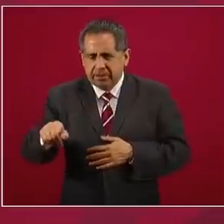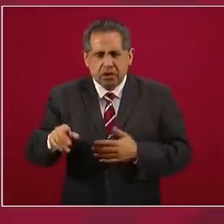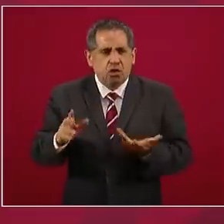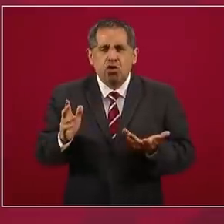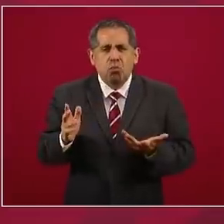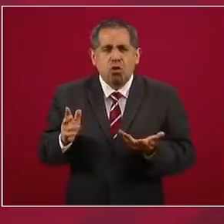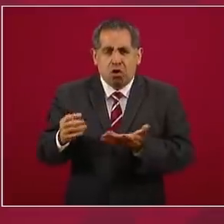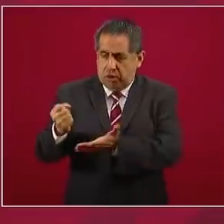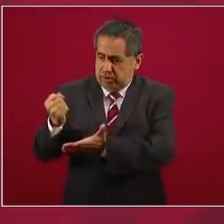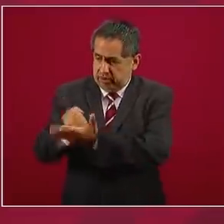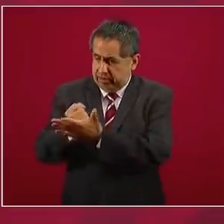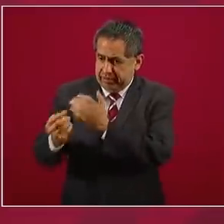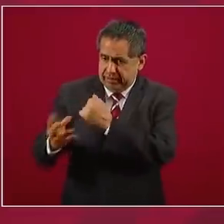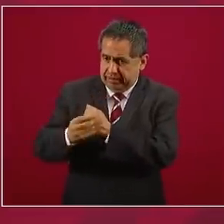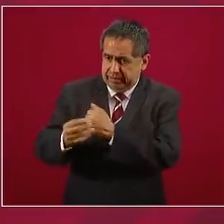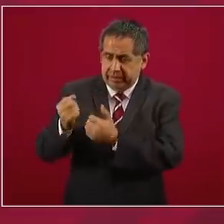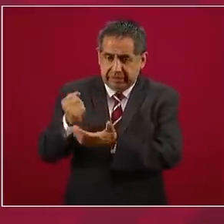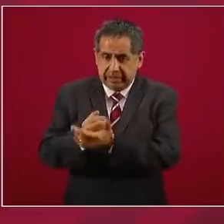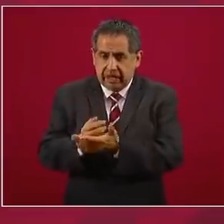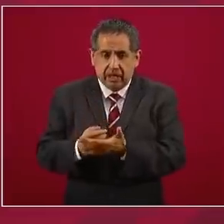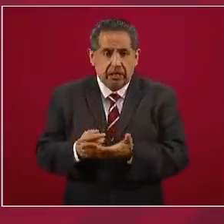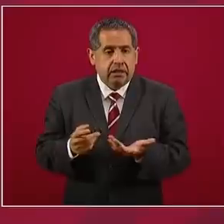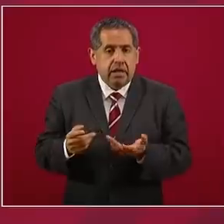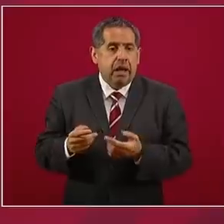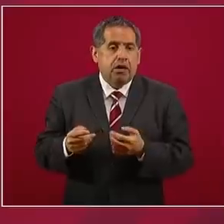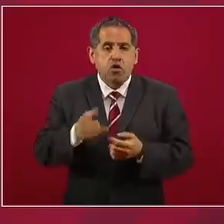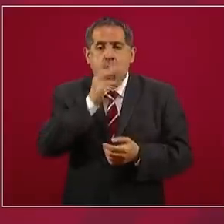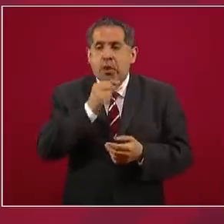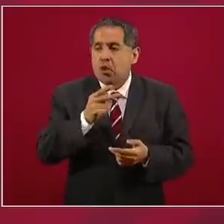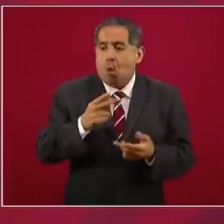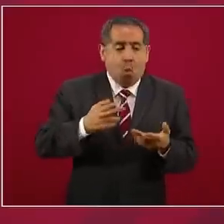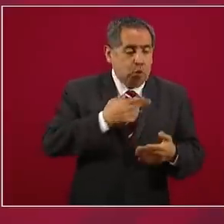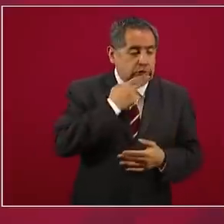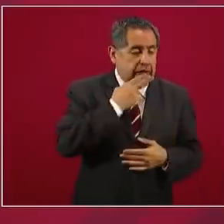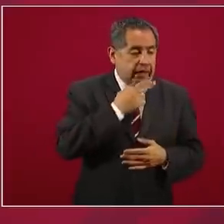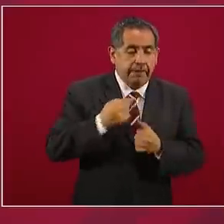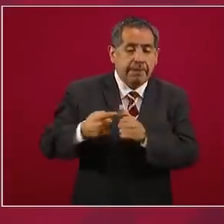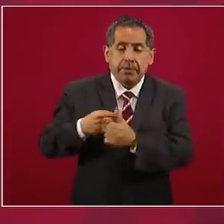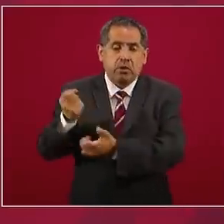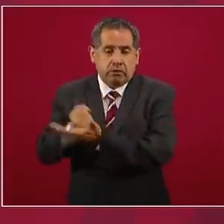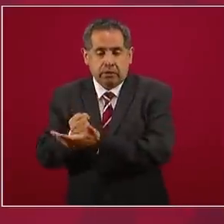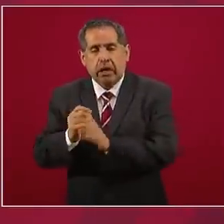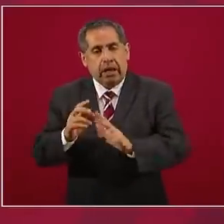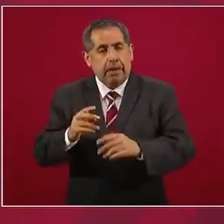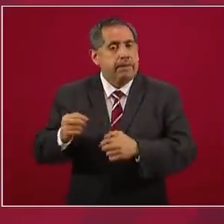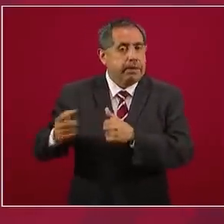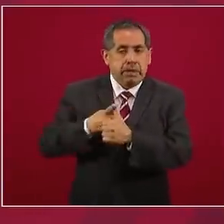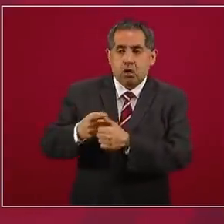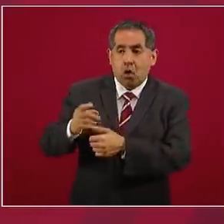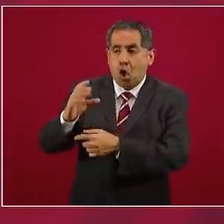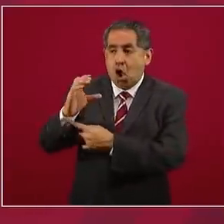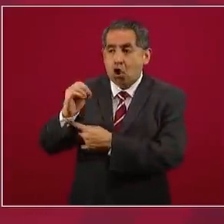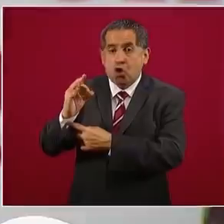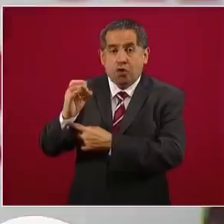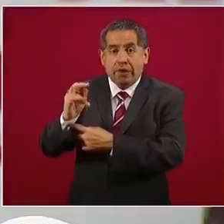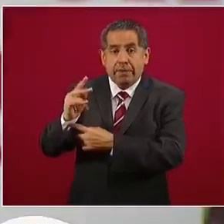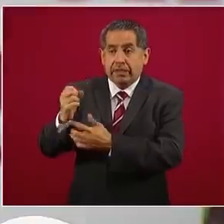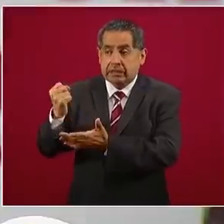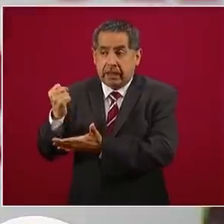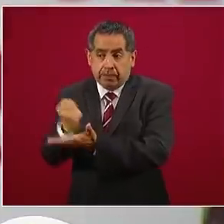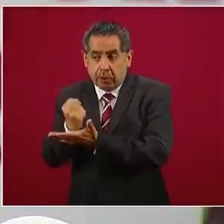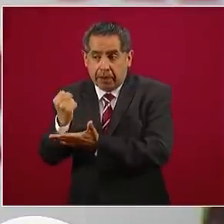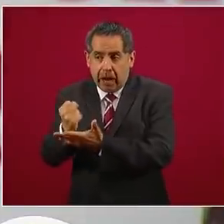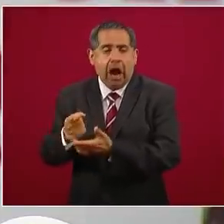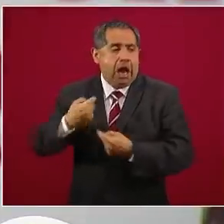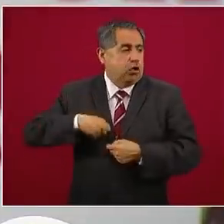vez que pasa eso es porque desde luego no puede haber uso si no hay autorización sanitaria, pero las previsiones, como ya se señala, para